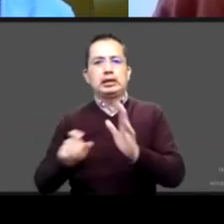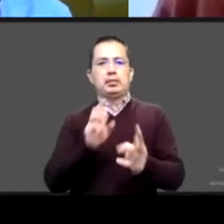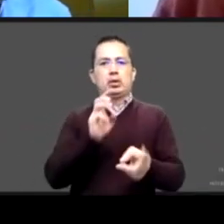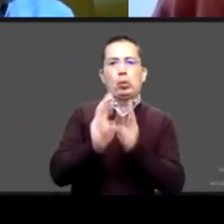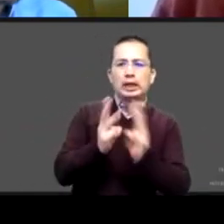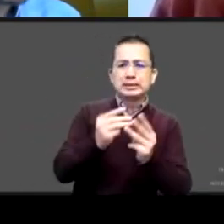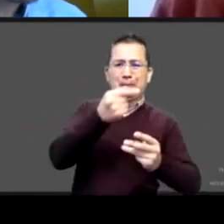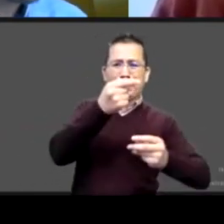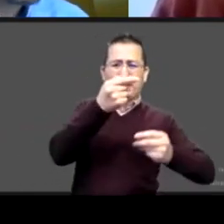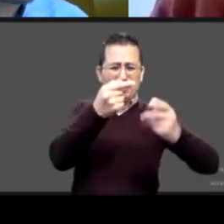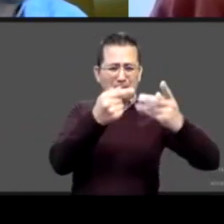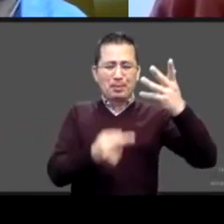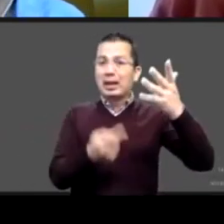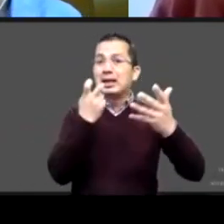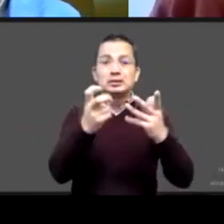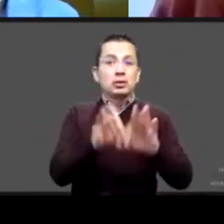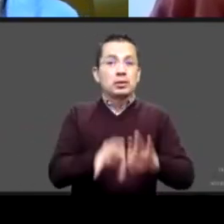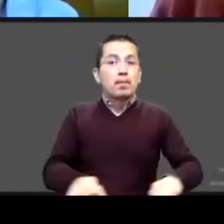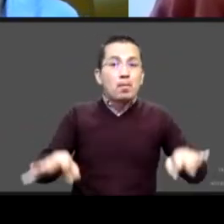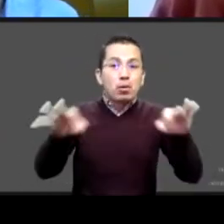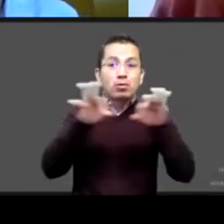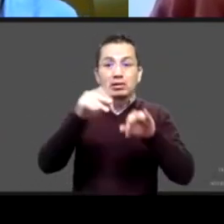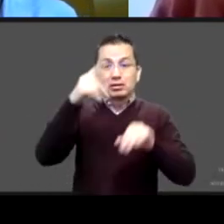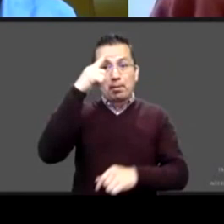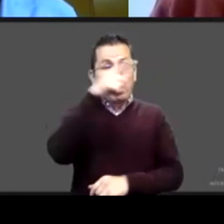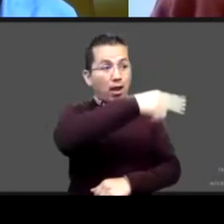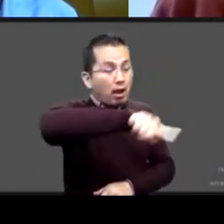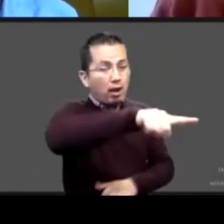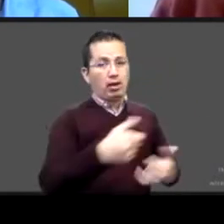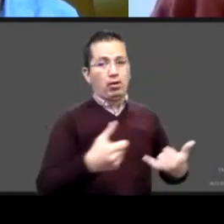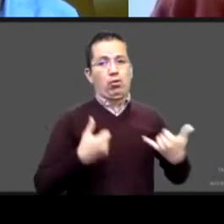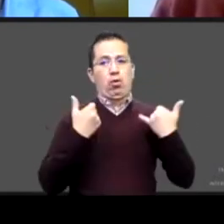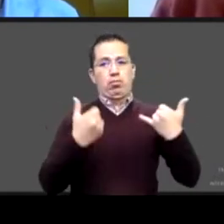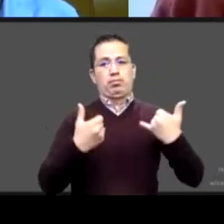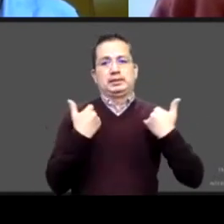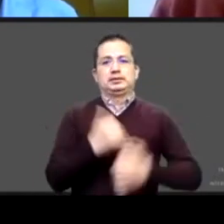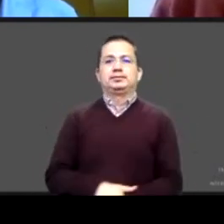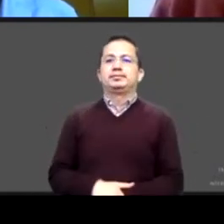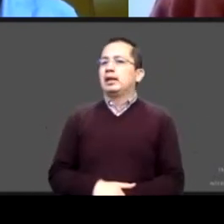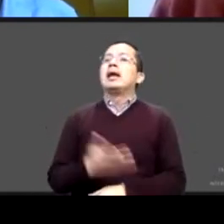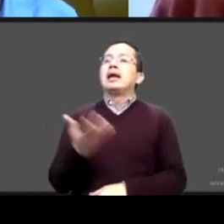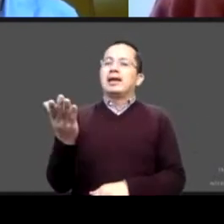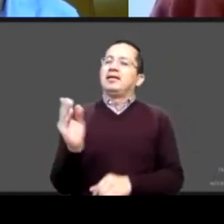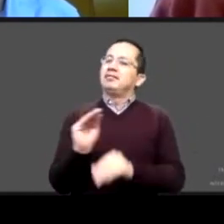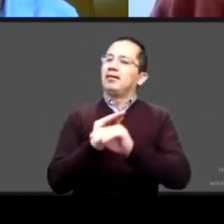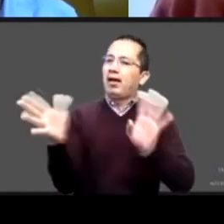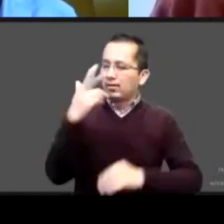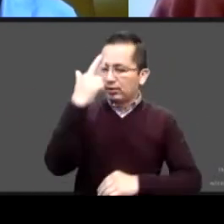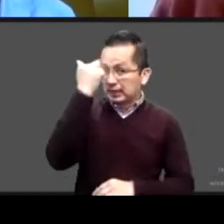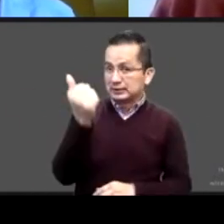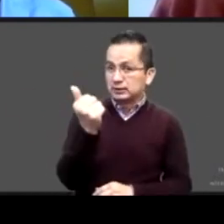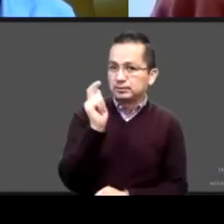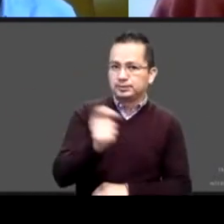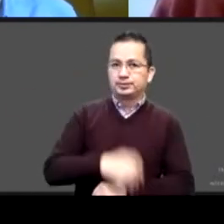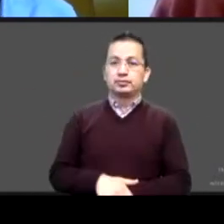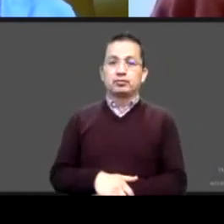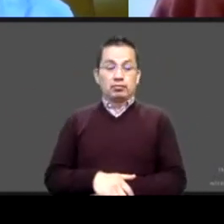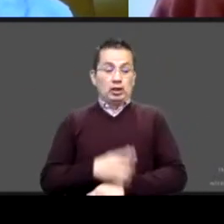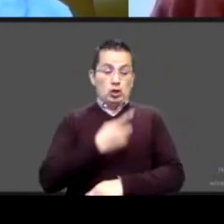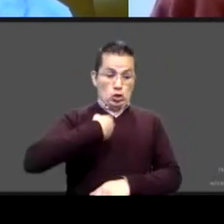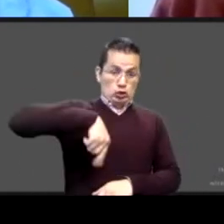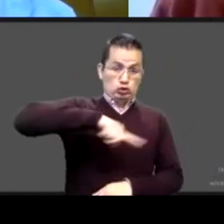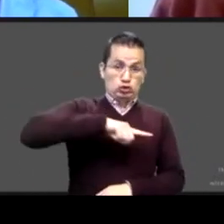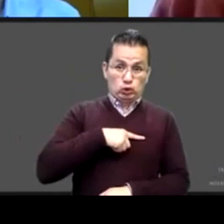vuelve súper, súper importante? Y ciertamente, nuestros derechos de las chicas y los chicos no se